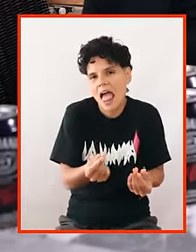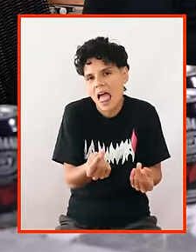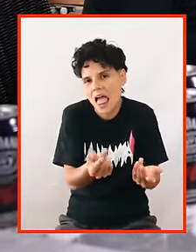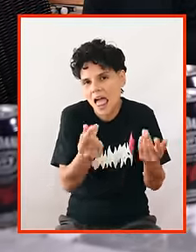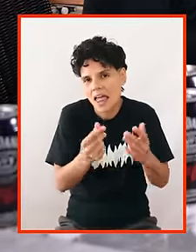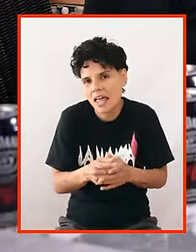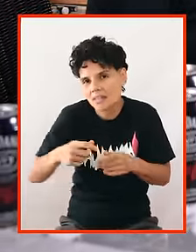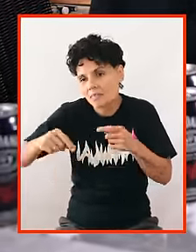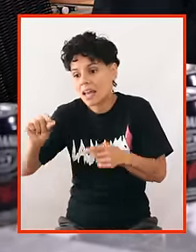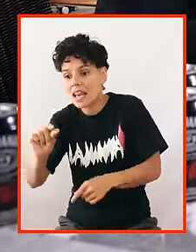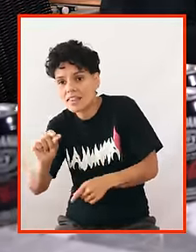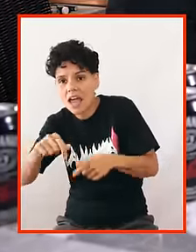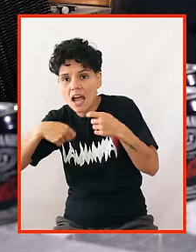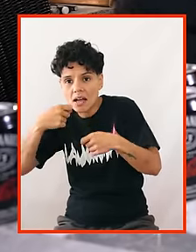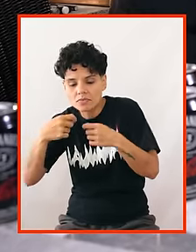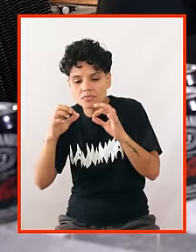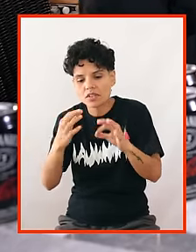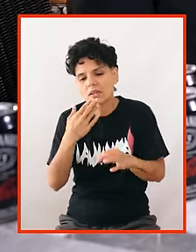era